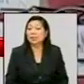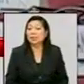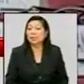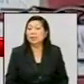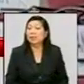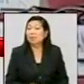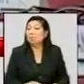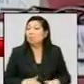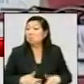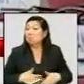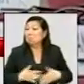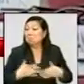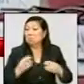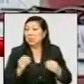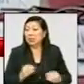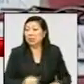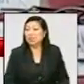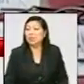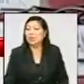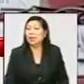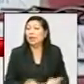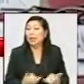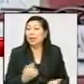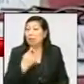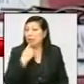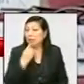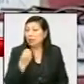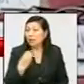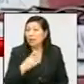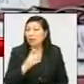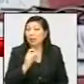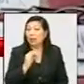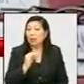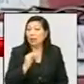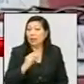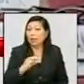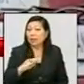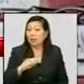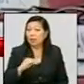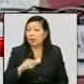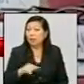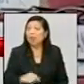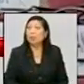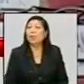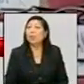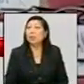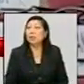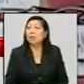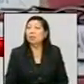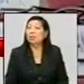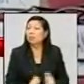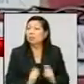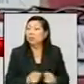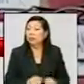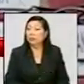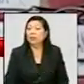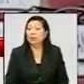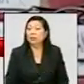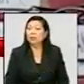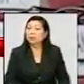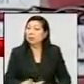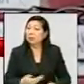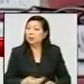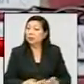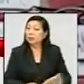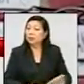la posibilidad, y esto me lo ha contestado Digemit, creo que les han entregado ese